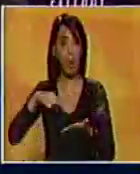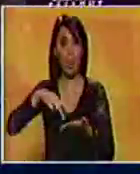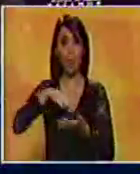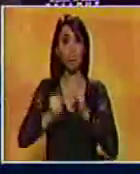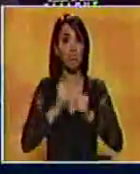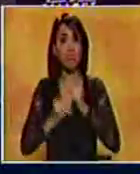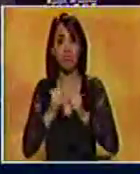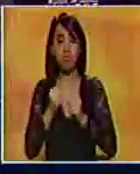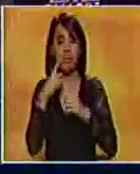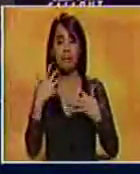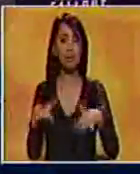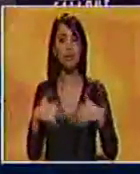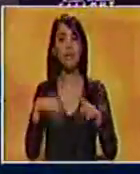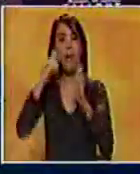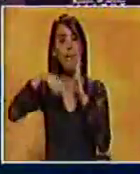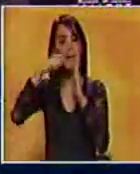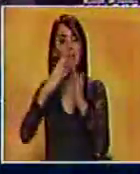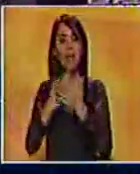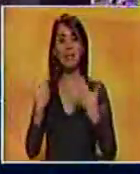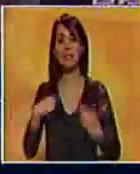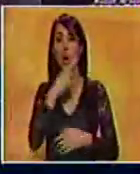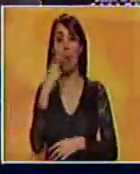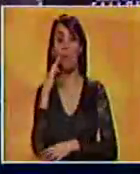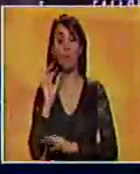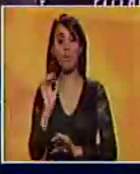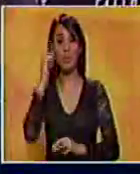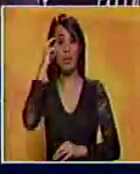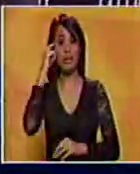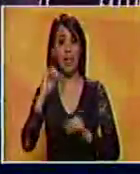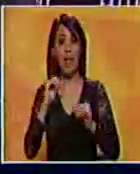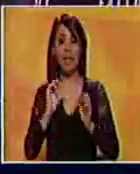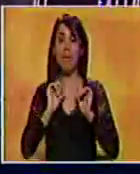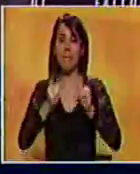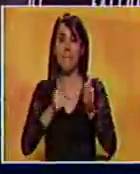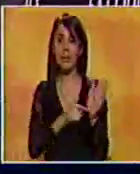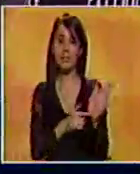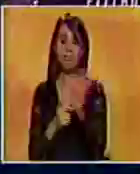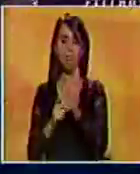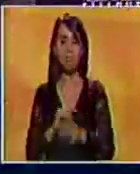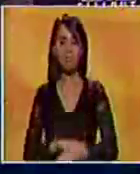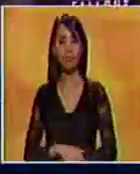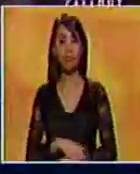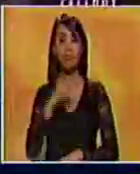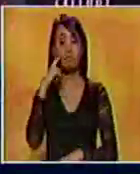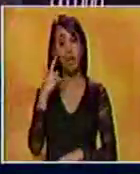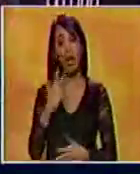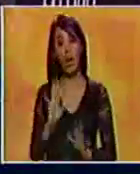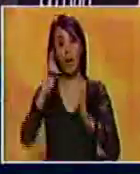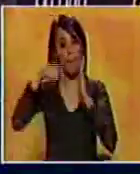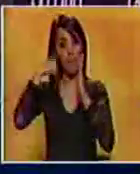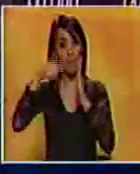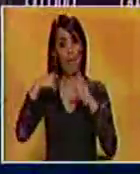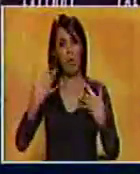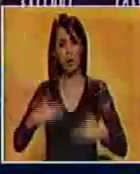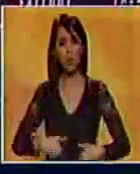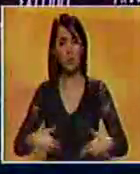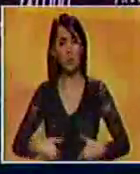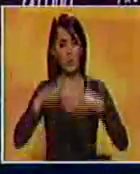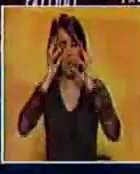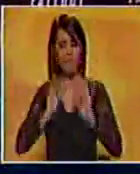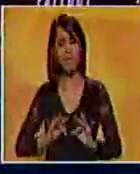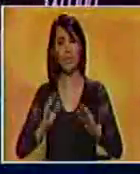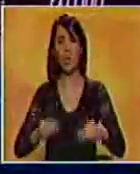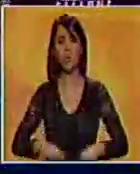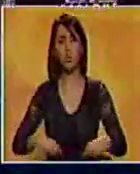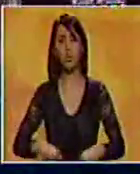estaban a mitad de la película con el compromiso de la fecha de estreno. Tom Cruise aseguró que esta ha sido la producción que más esfuerzo físico le ha